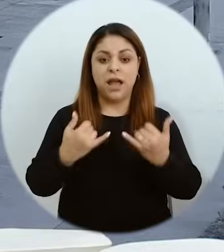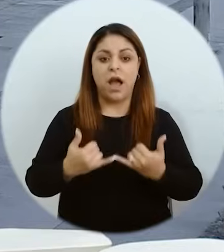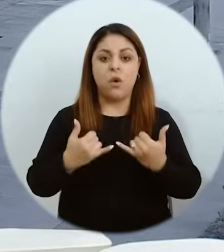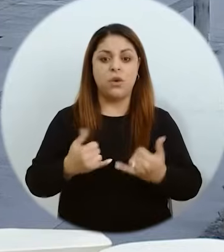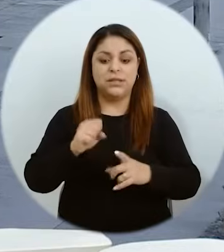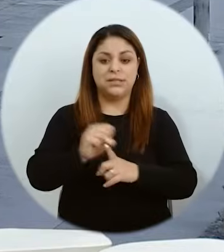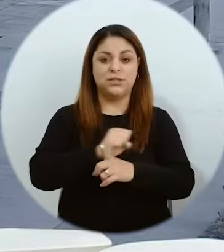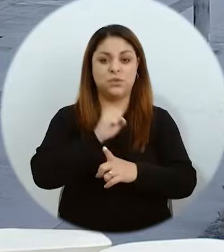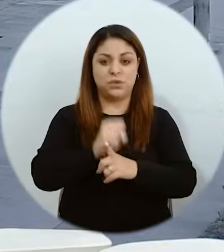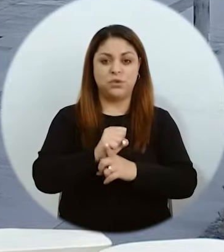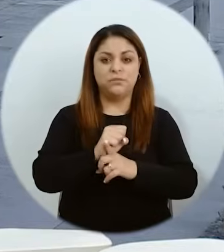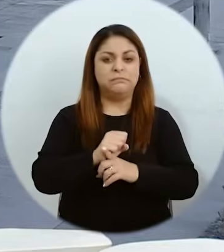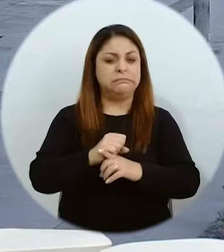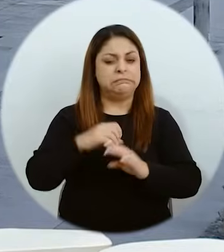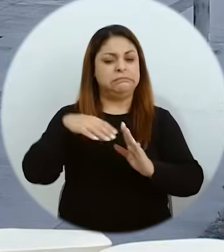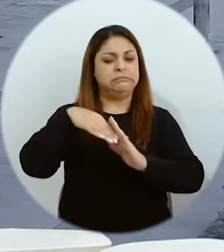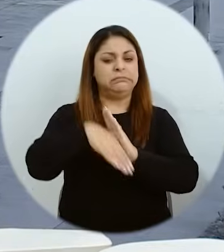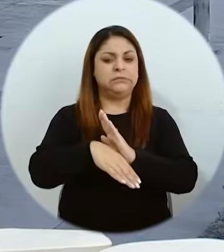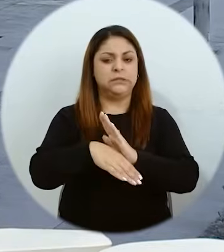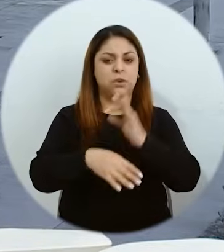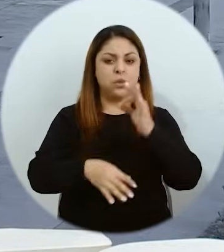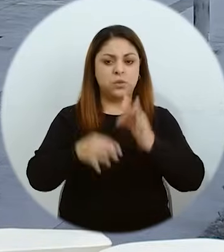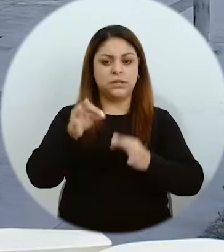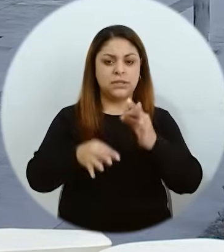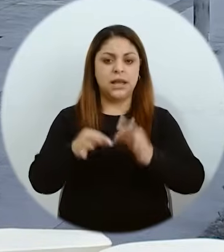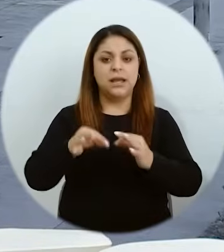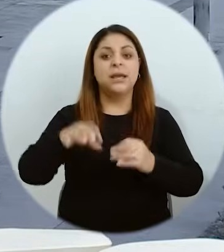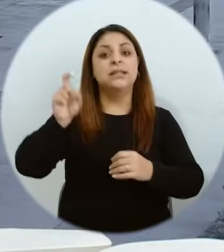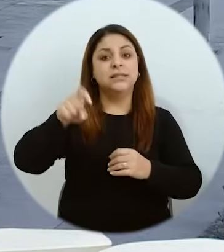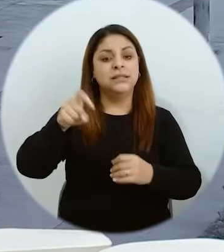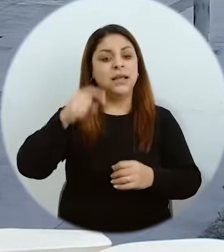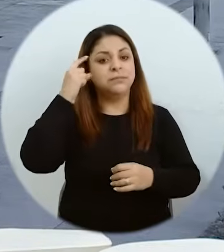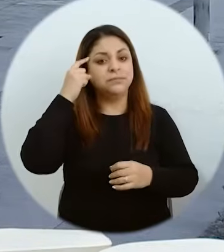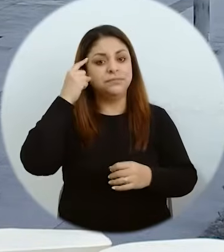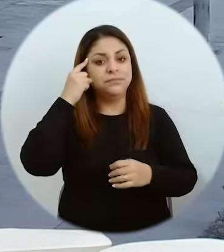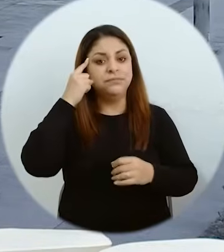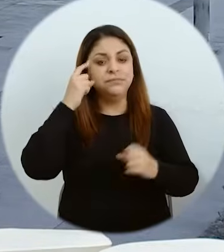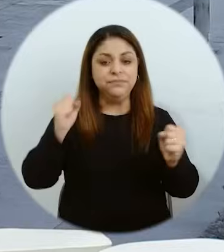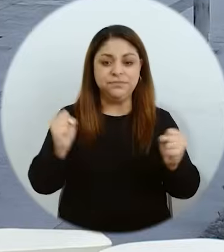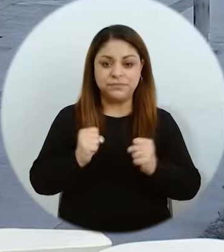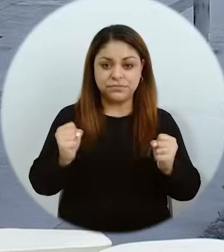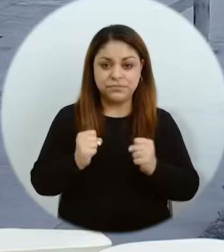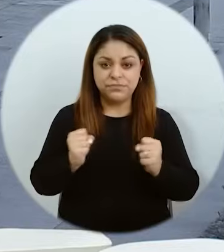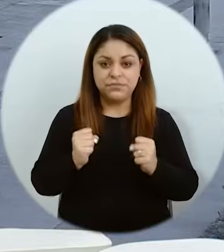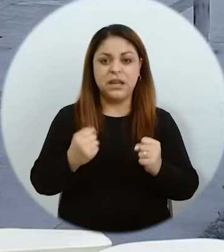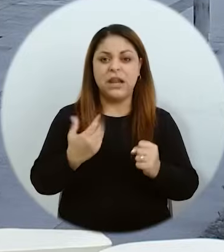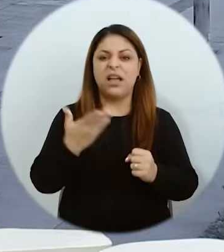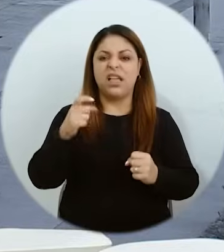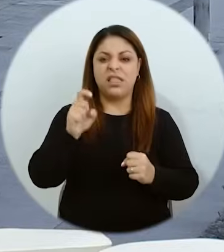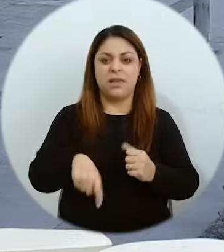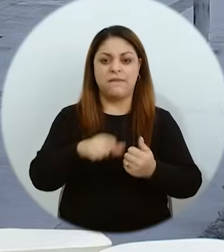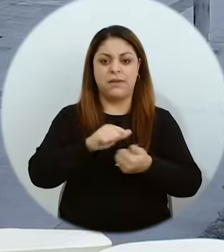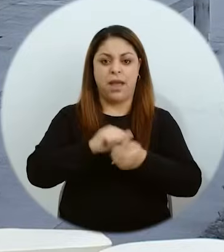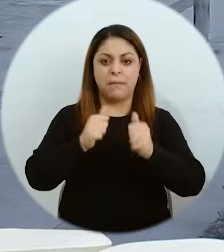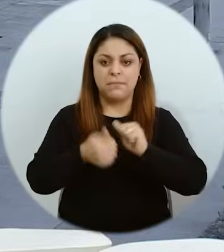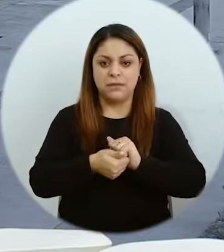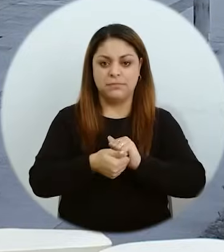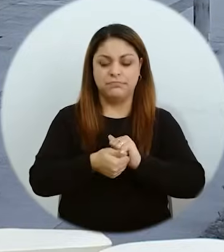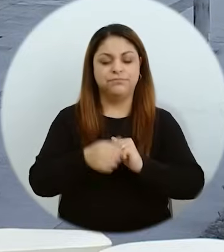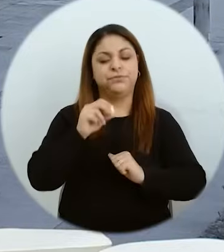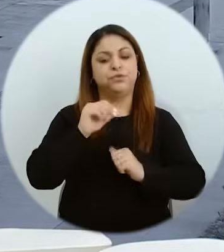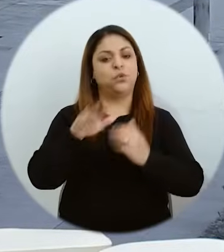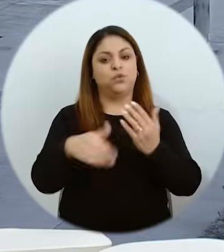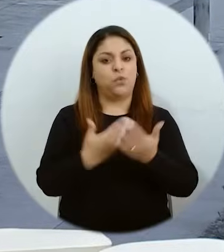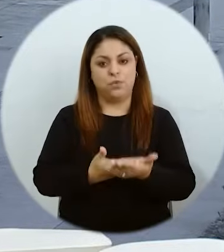estamos ante una situación, ante una coyuntura de crisis de lo judicial en que se ocupa pensar con mucha frialdad qué tenemos que